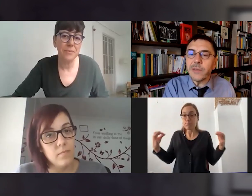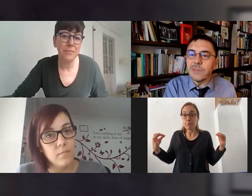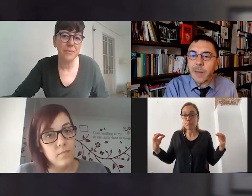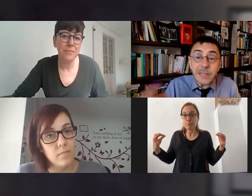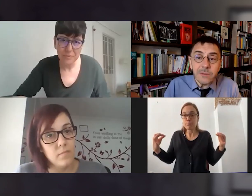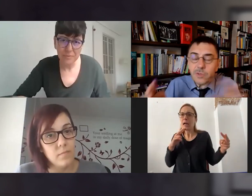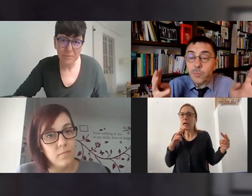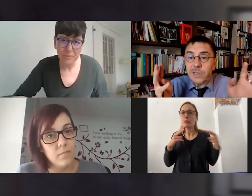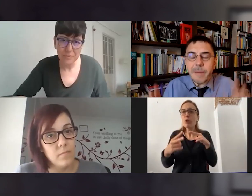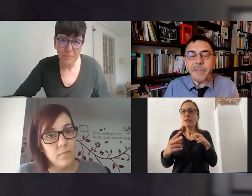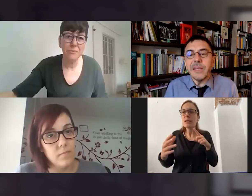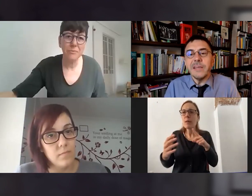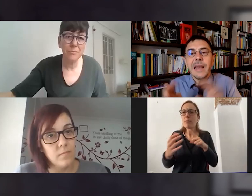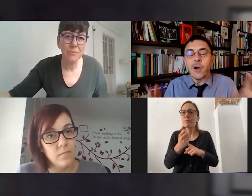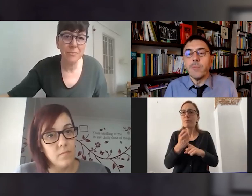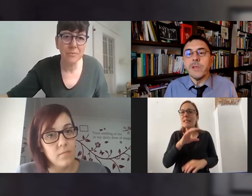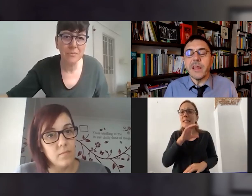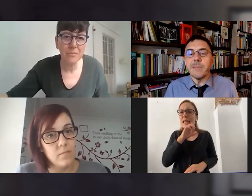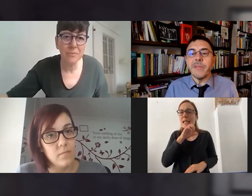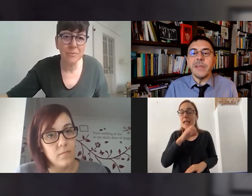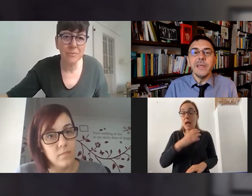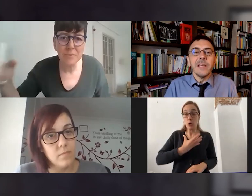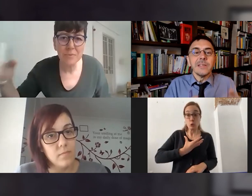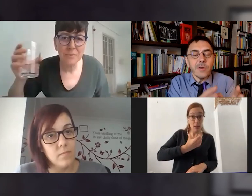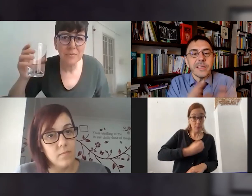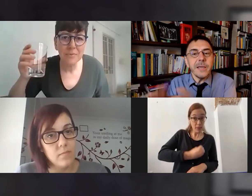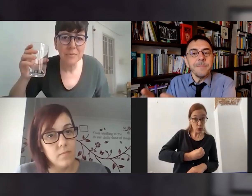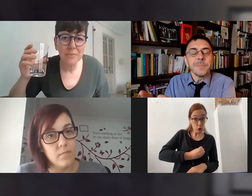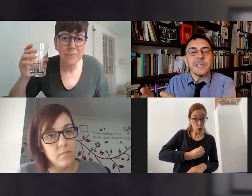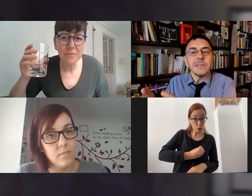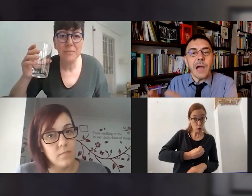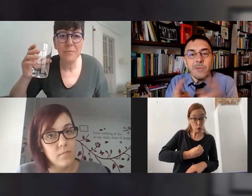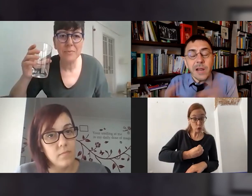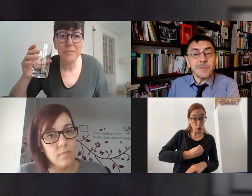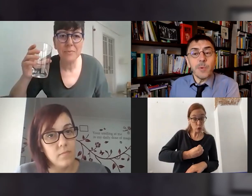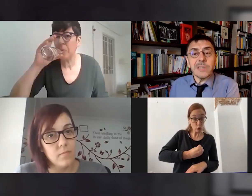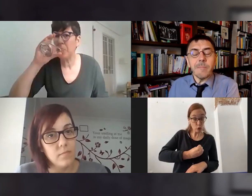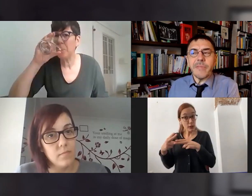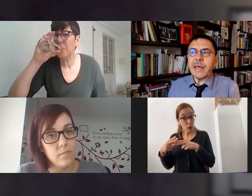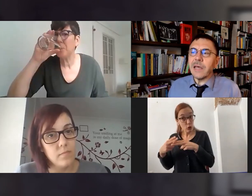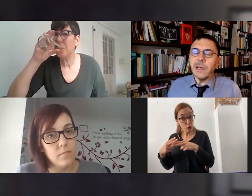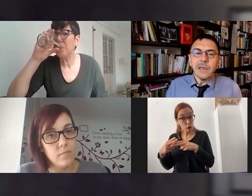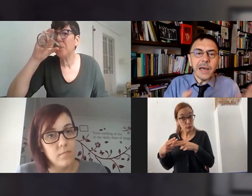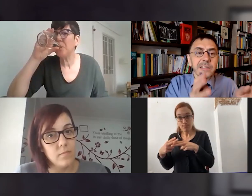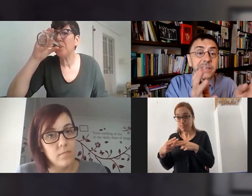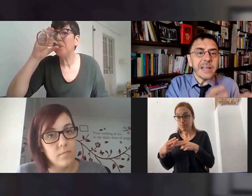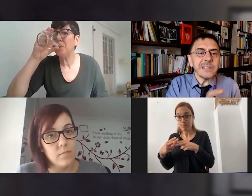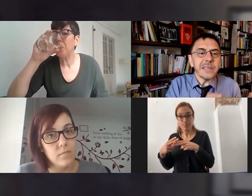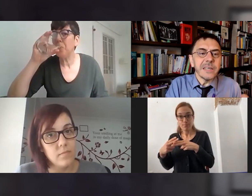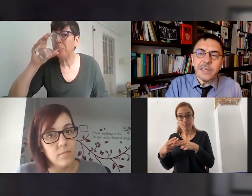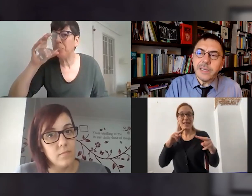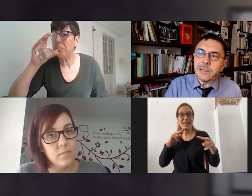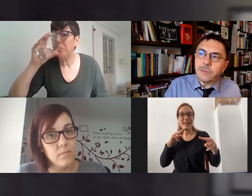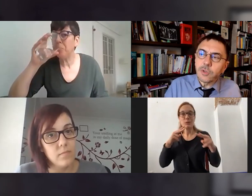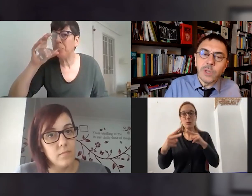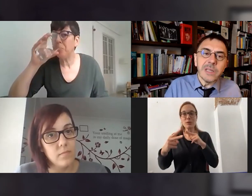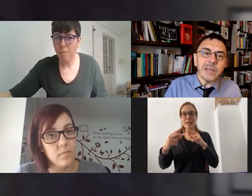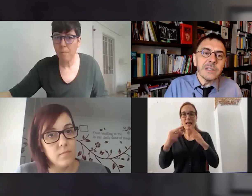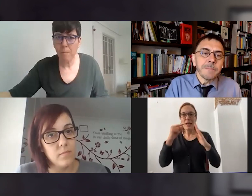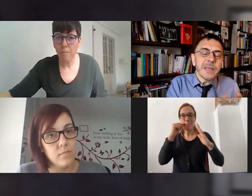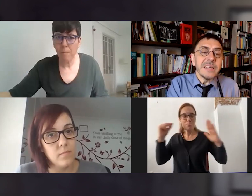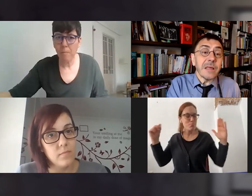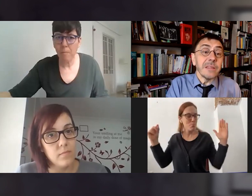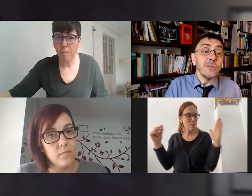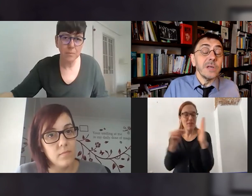sido los ayuntamientos como el de Madrid ni la Comunidad de Madrid, sino que hay una respuesta inmediata. Ahora, si quieres, nos